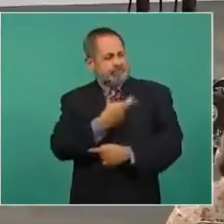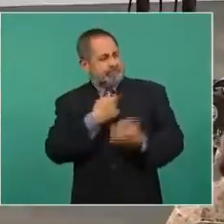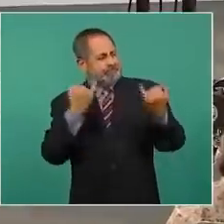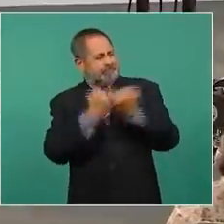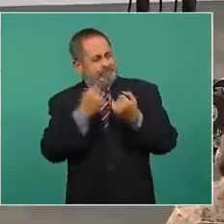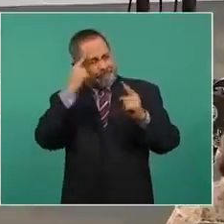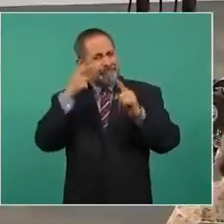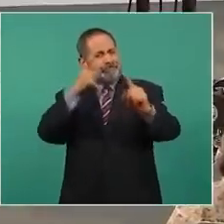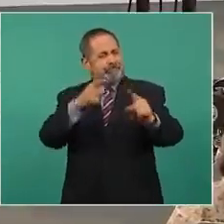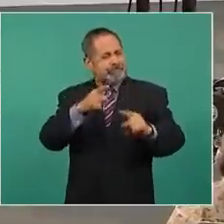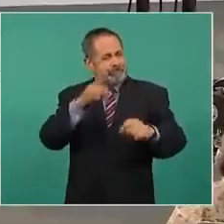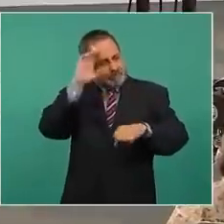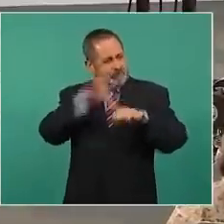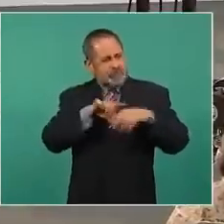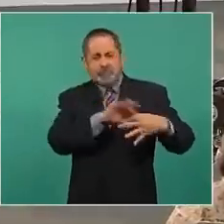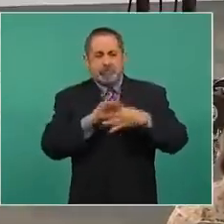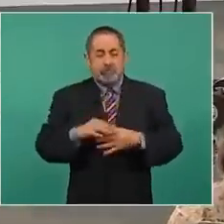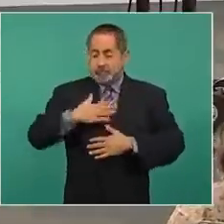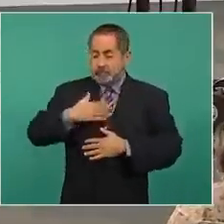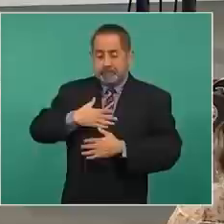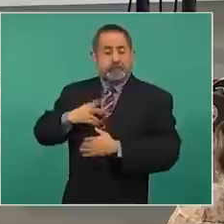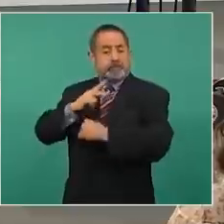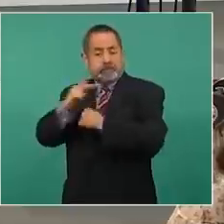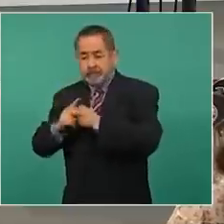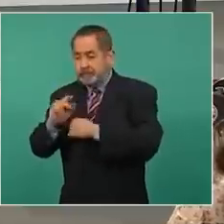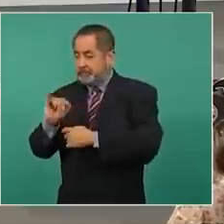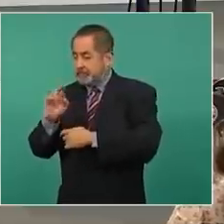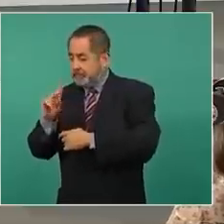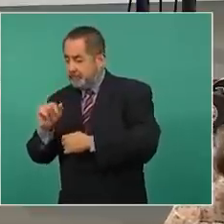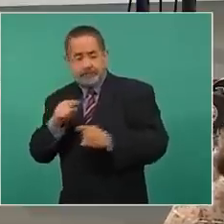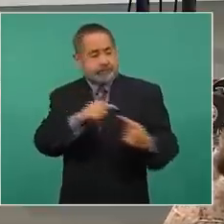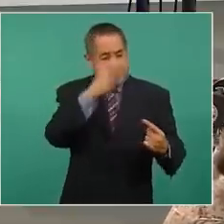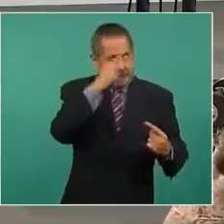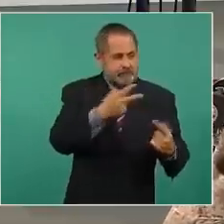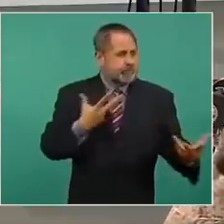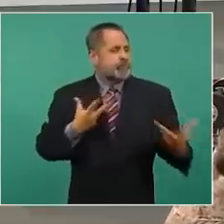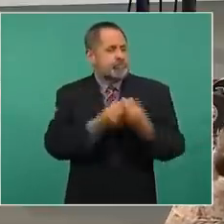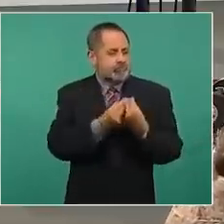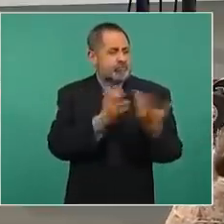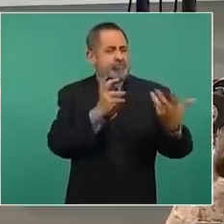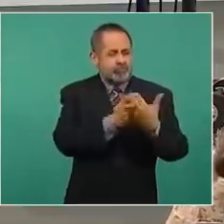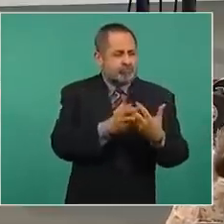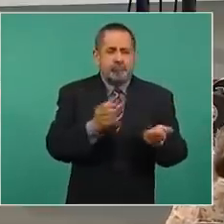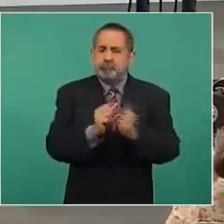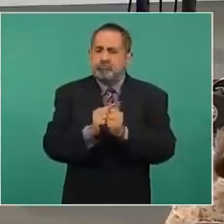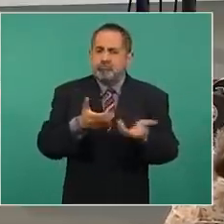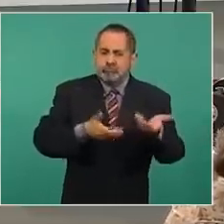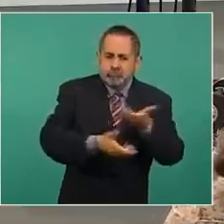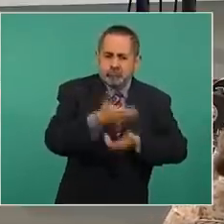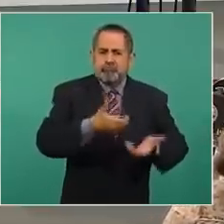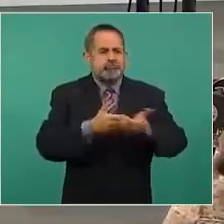afinidad cultural el pueblo irlandés y amicano se unen a través del comercio la